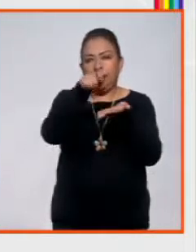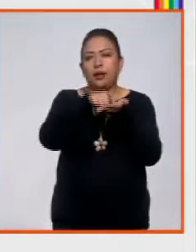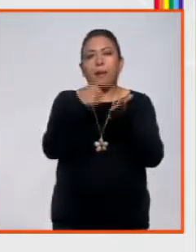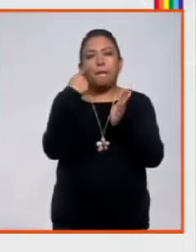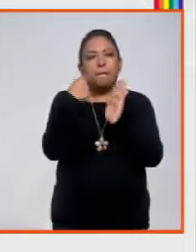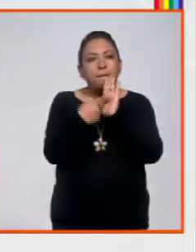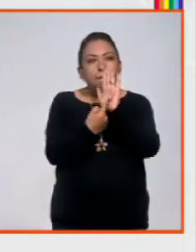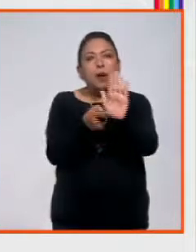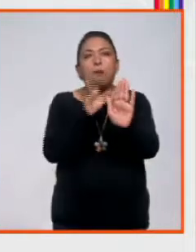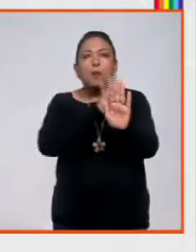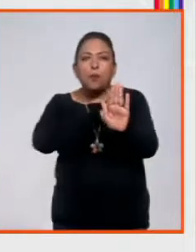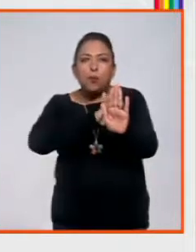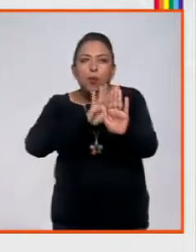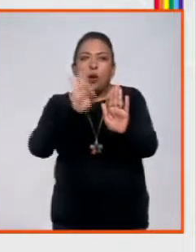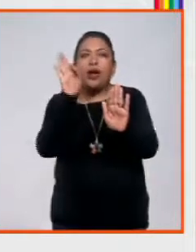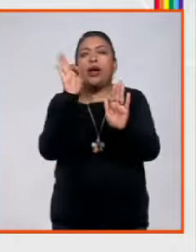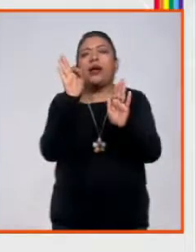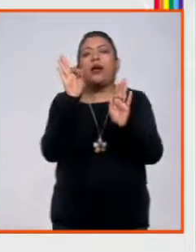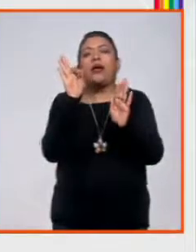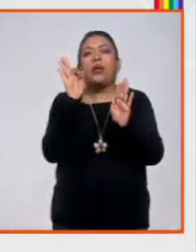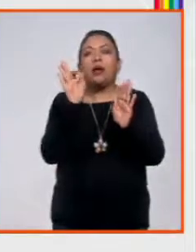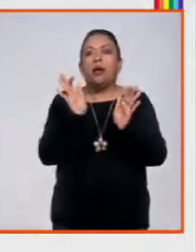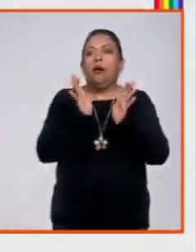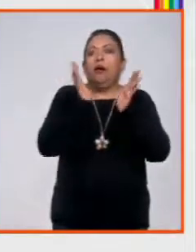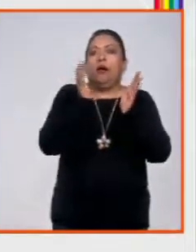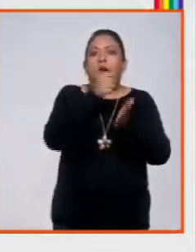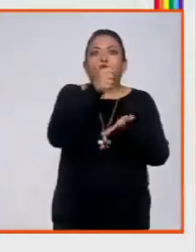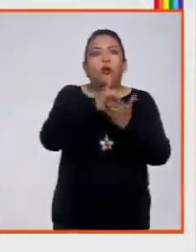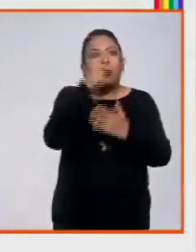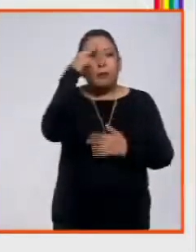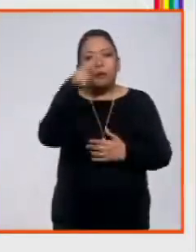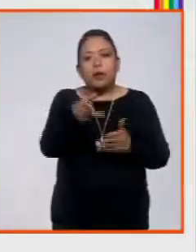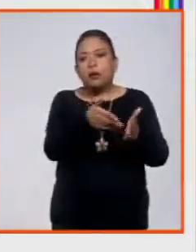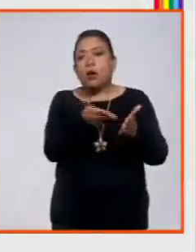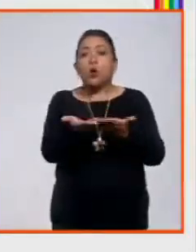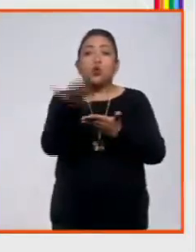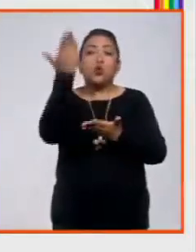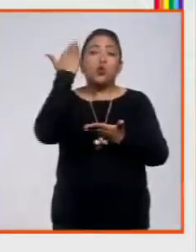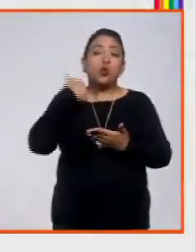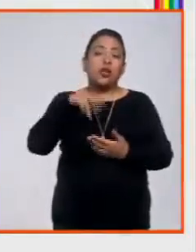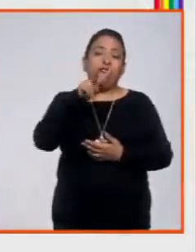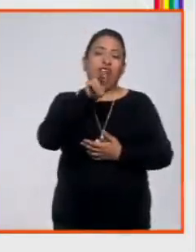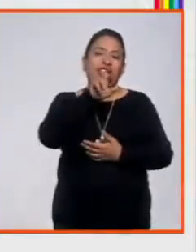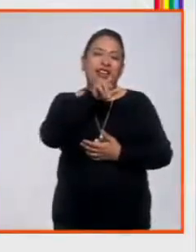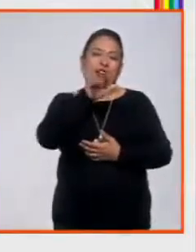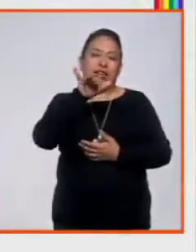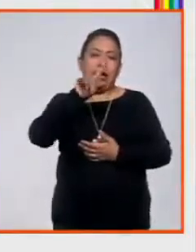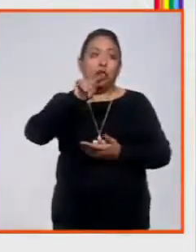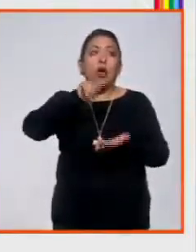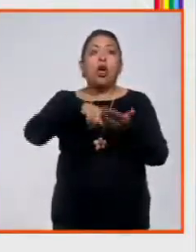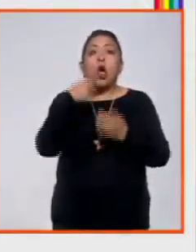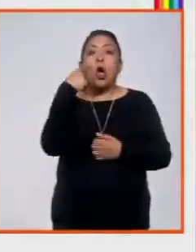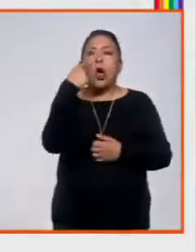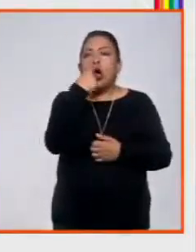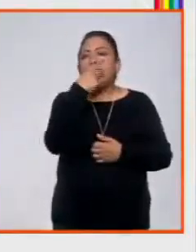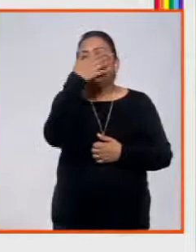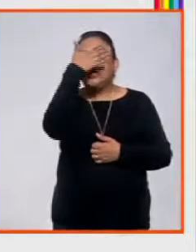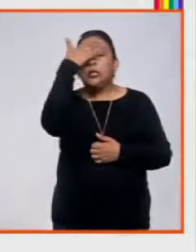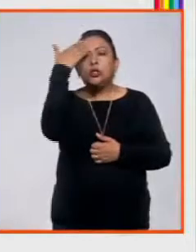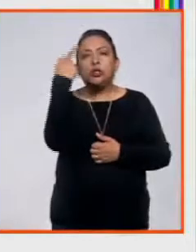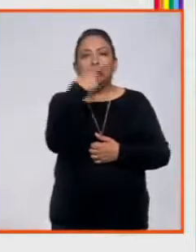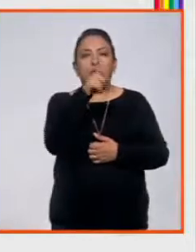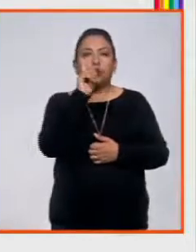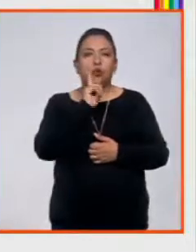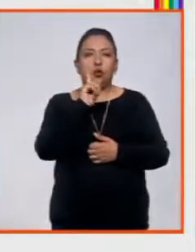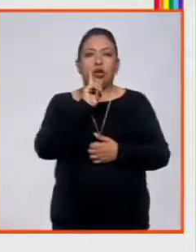de mirar y dejarnos asombrar por la ciudad de mexico en los tiempos del virreinato a través de los ojos ingenuos dejar a